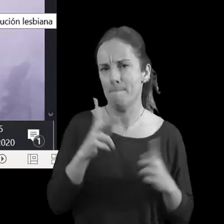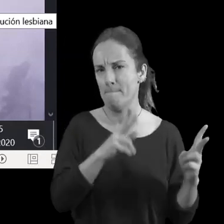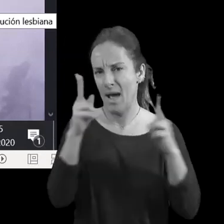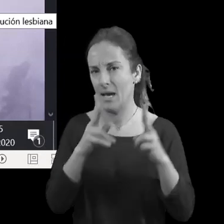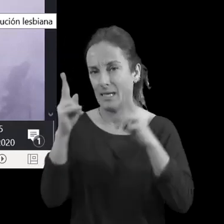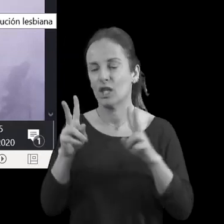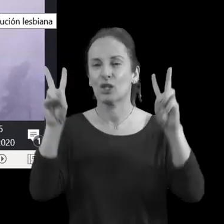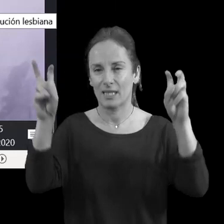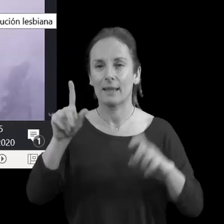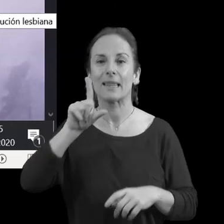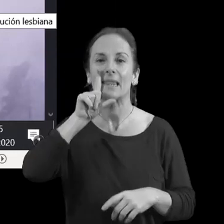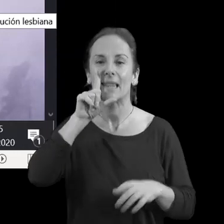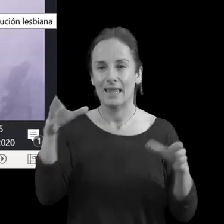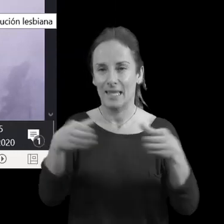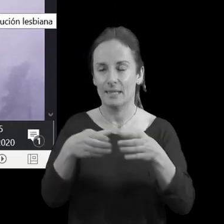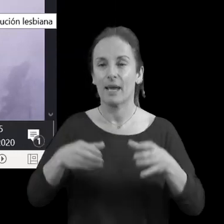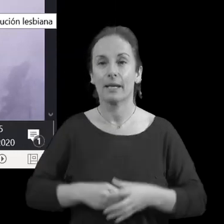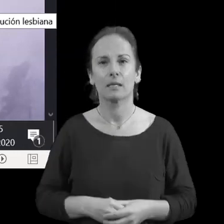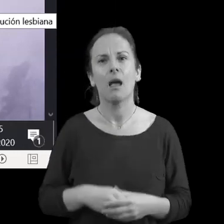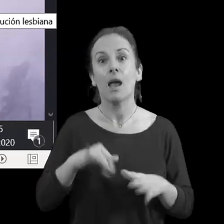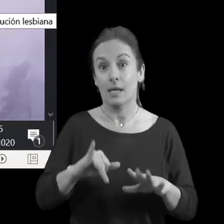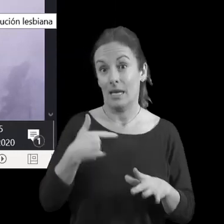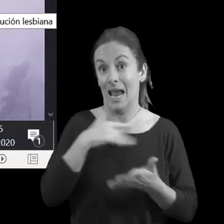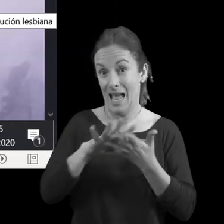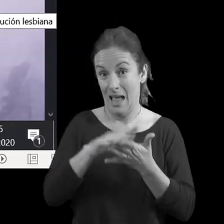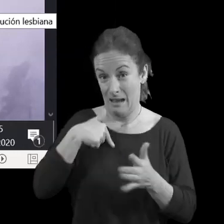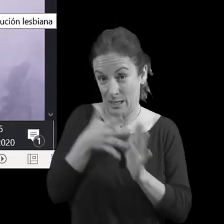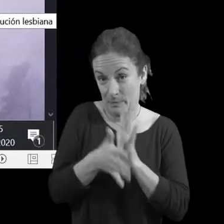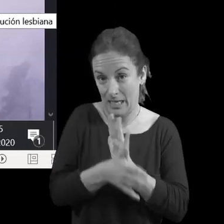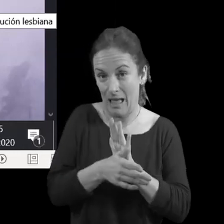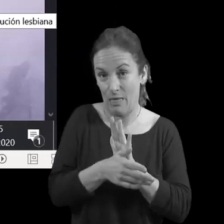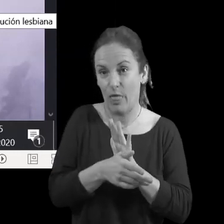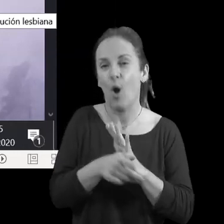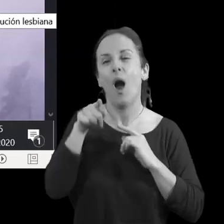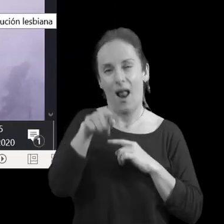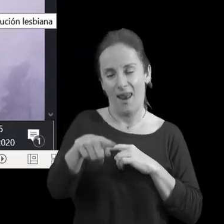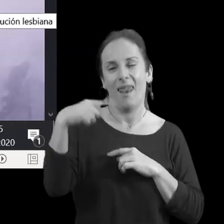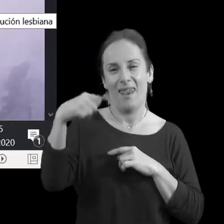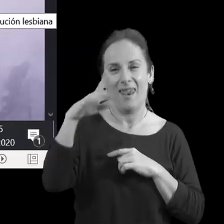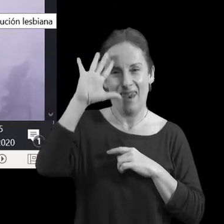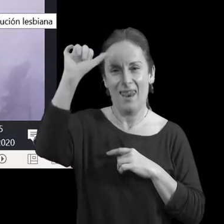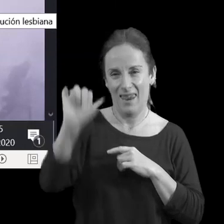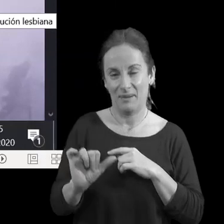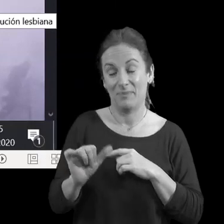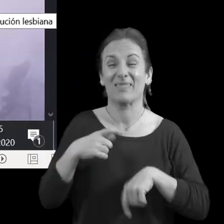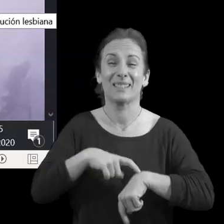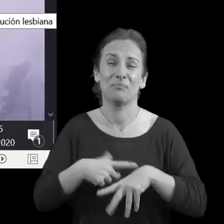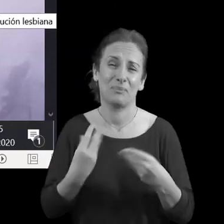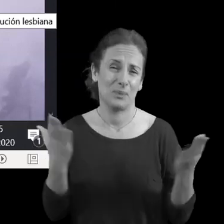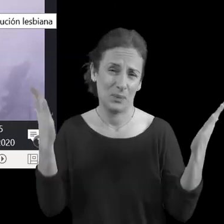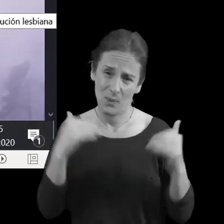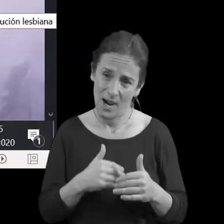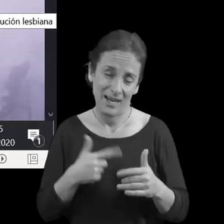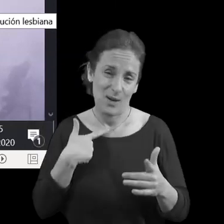Lesbiana, en las que, bueno, salen muchas de estas cuestiones que estoy aquí comentando, ¿no? Que tampoco tengo demasiado tiempo